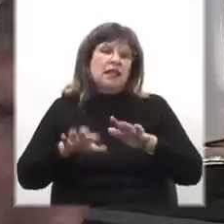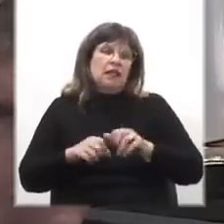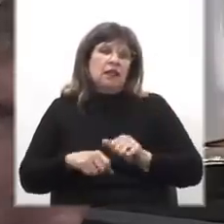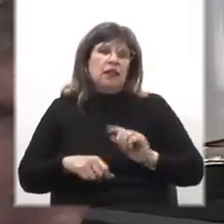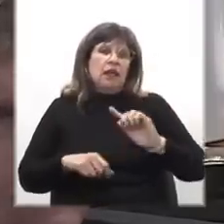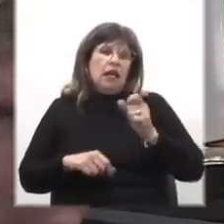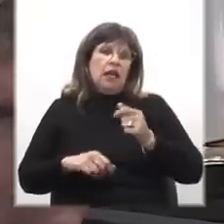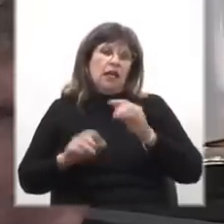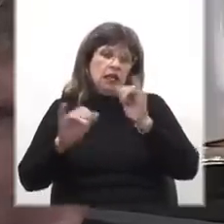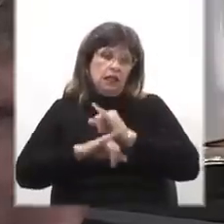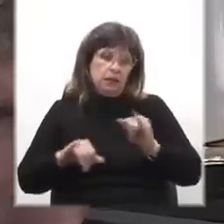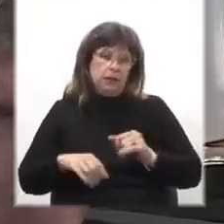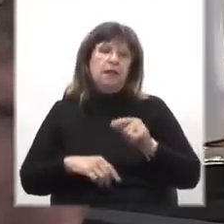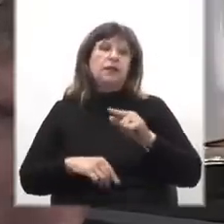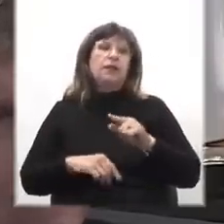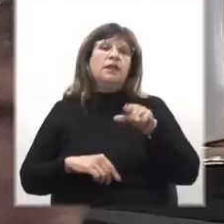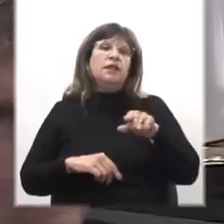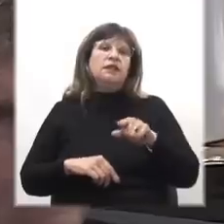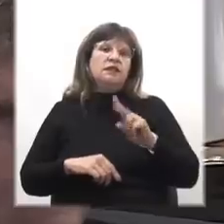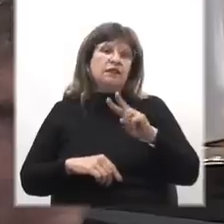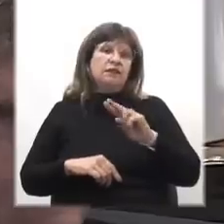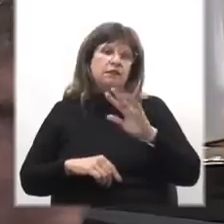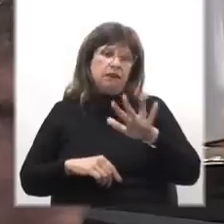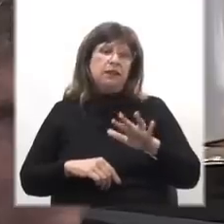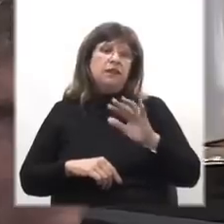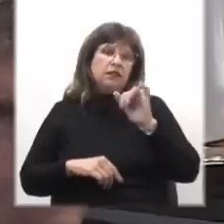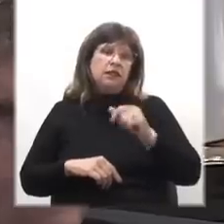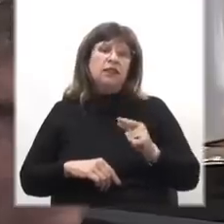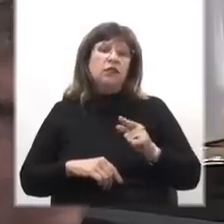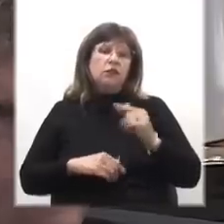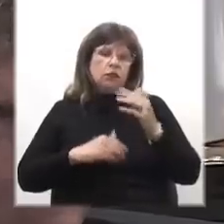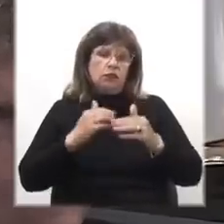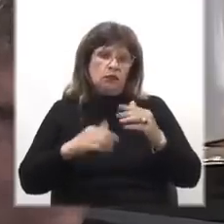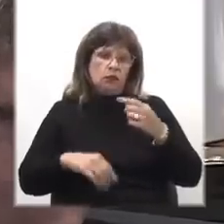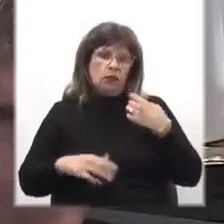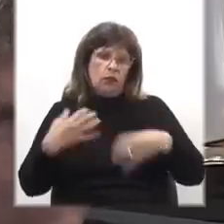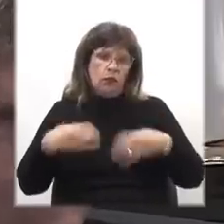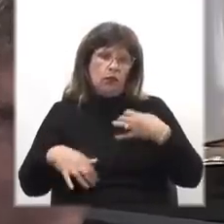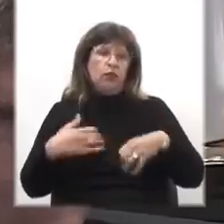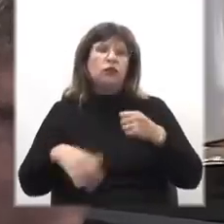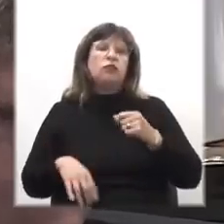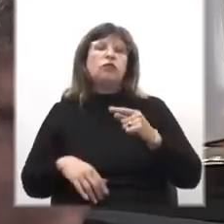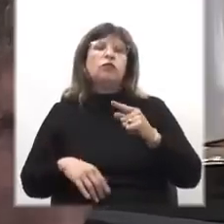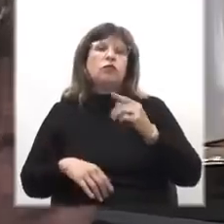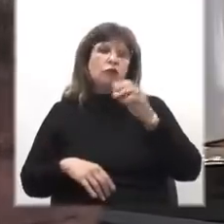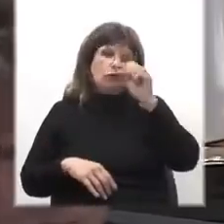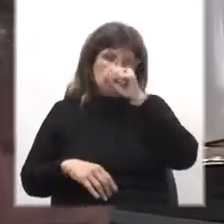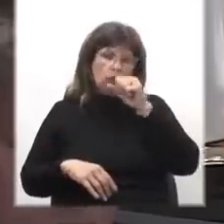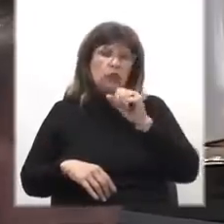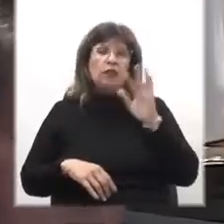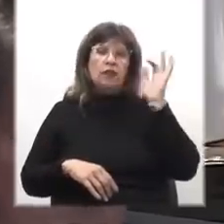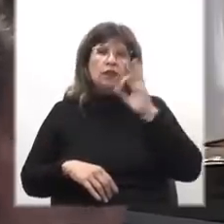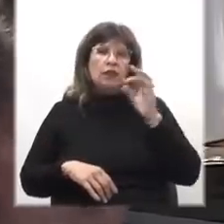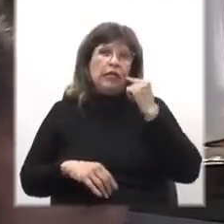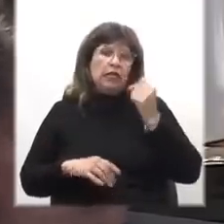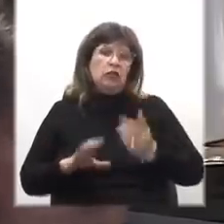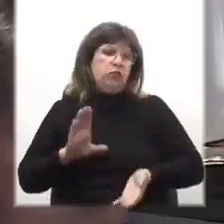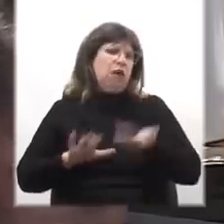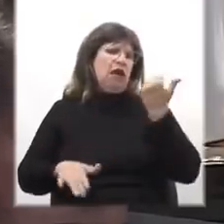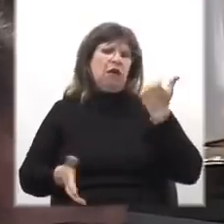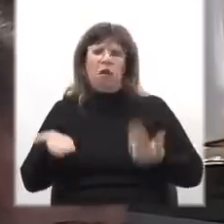Paz, Canelones, Progreso, Florida, Durazno, etcétera, etcétera, etcétera, el viaducto vuela todo.